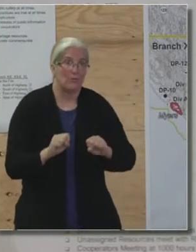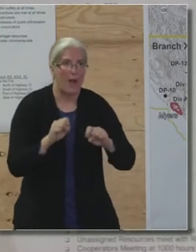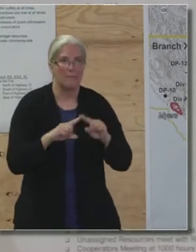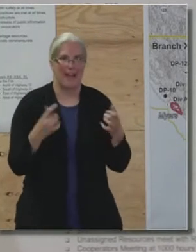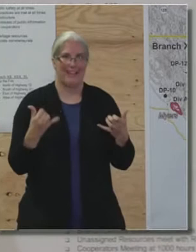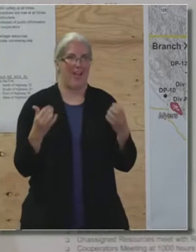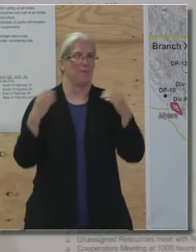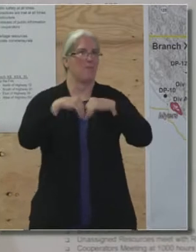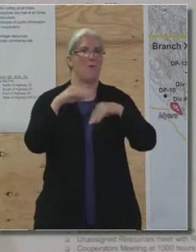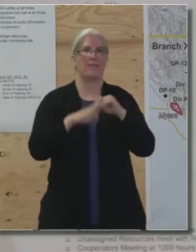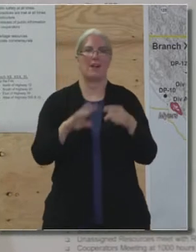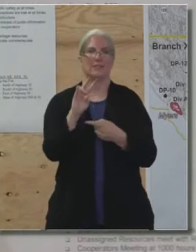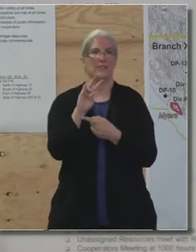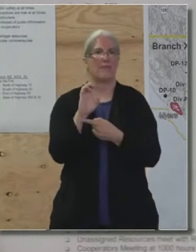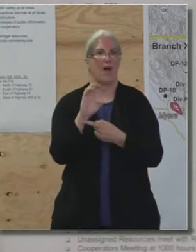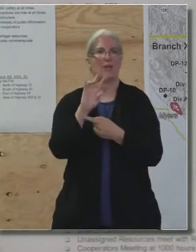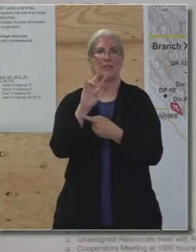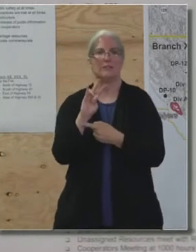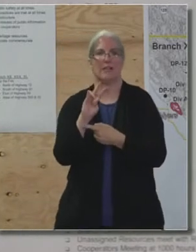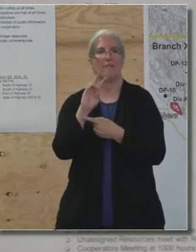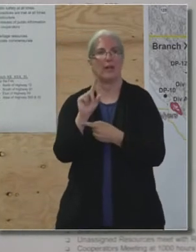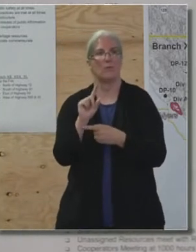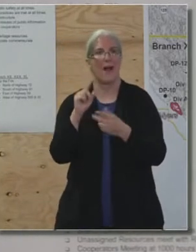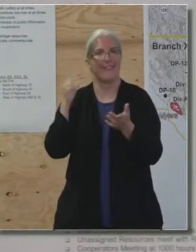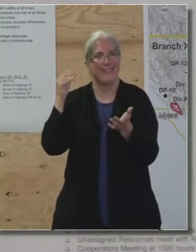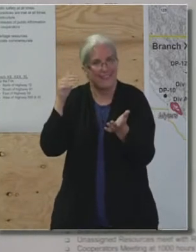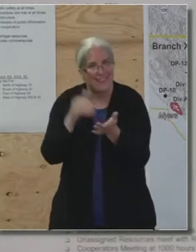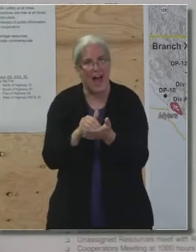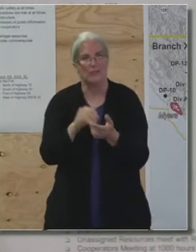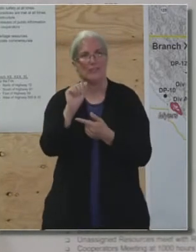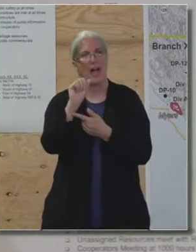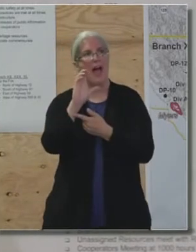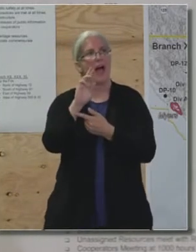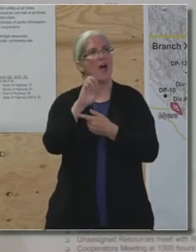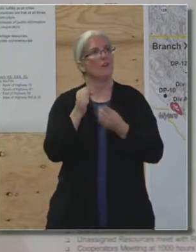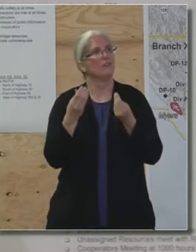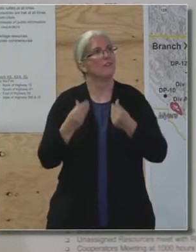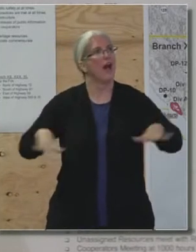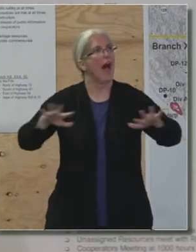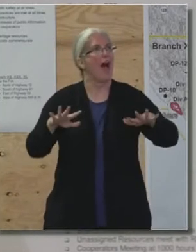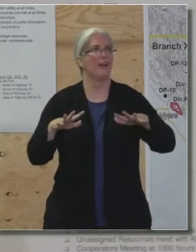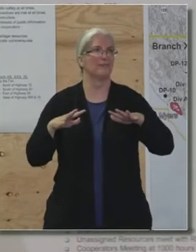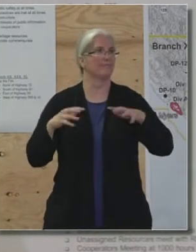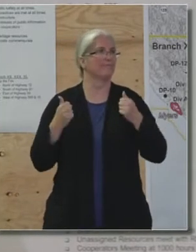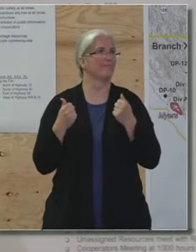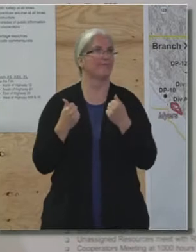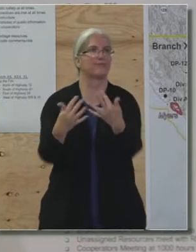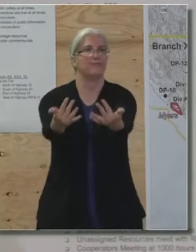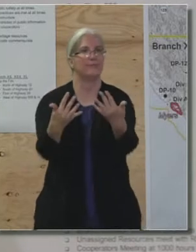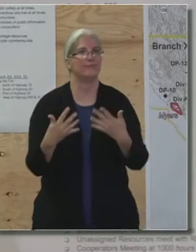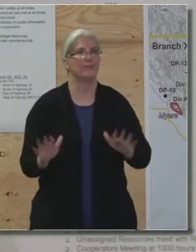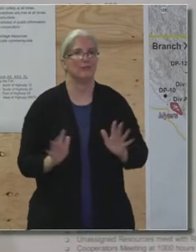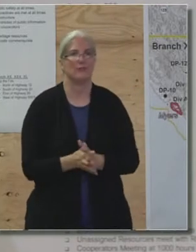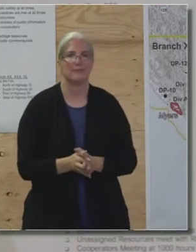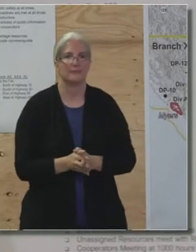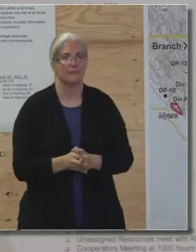de 7 mil 616 71 acres en total actualmente el 90 perdón